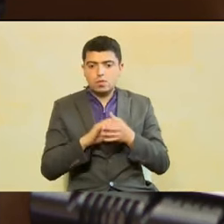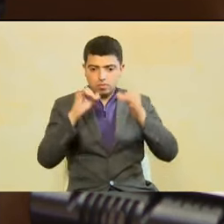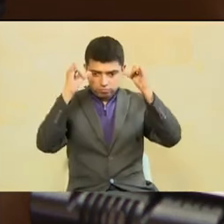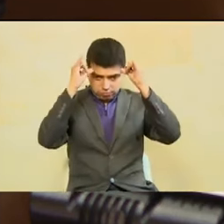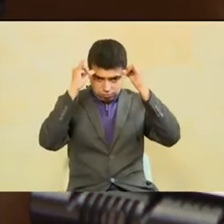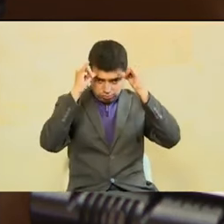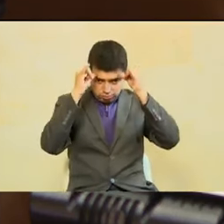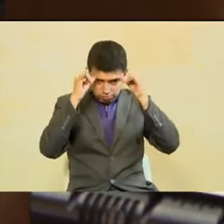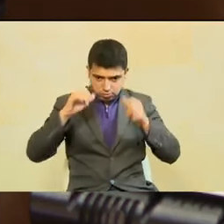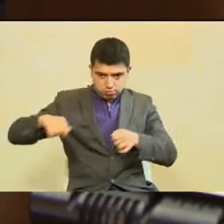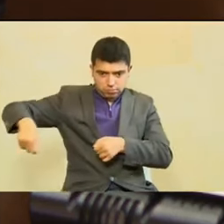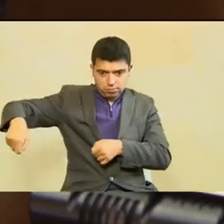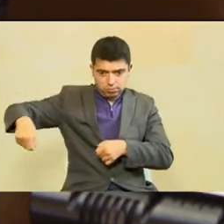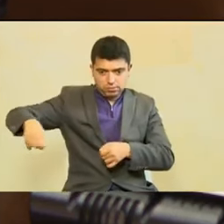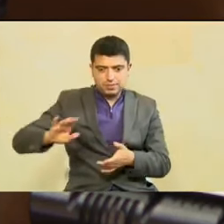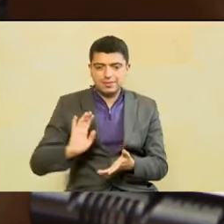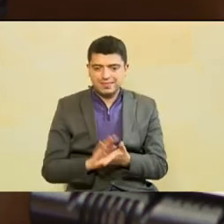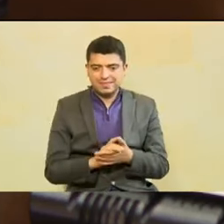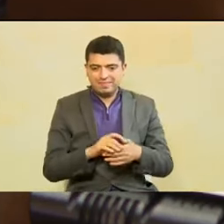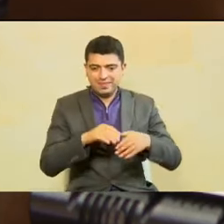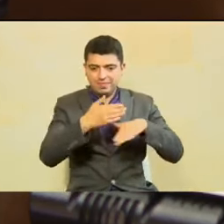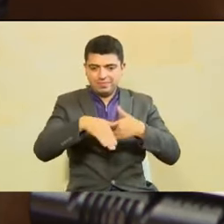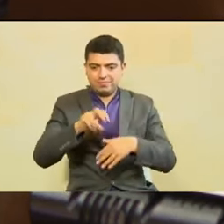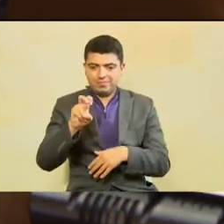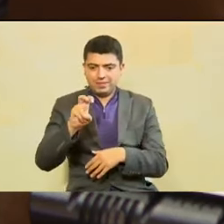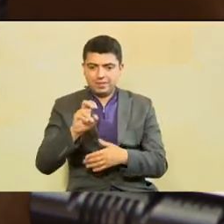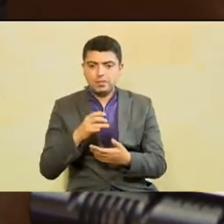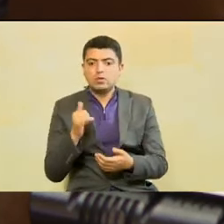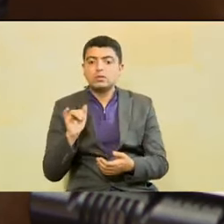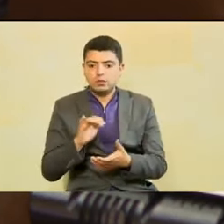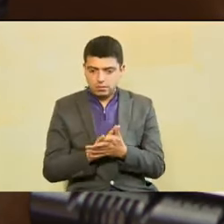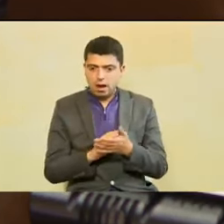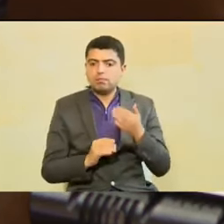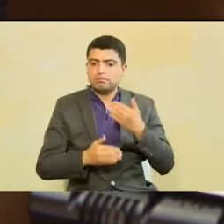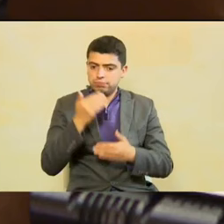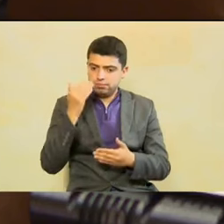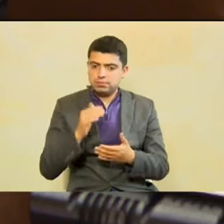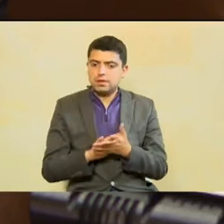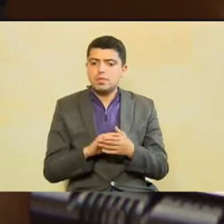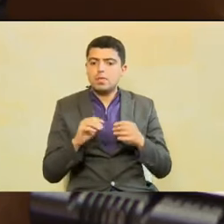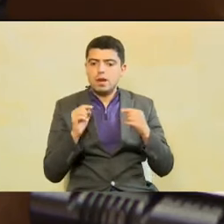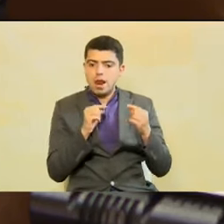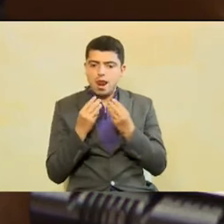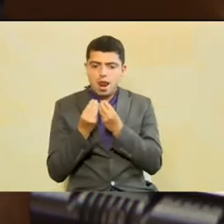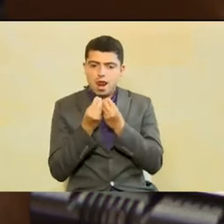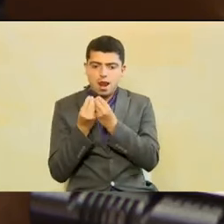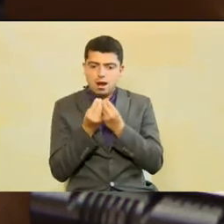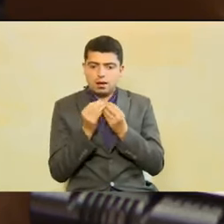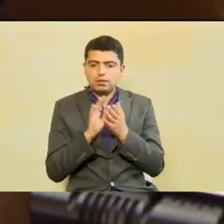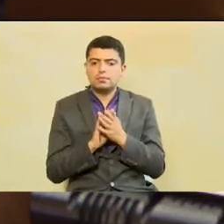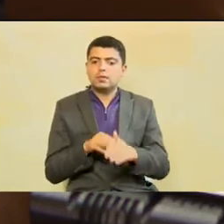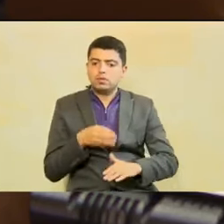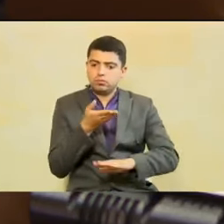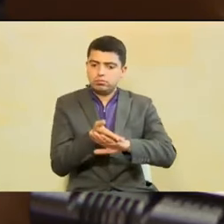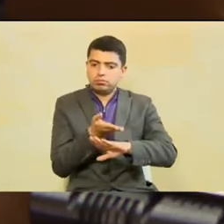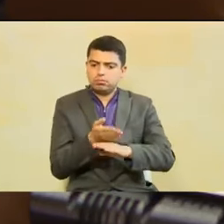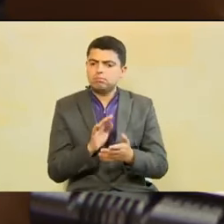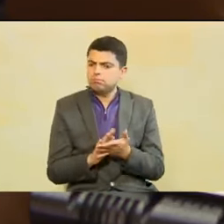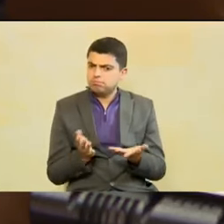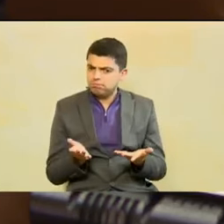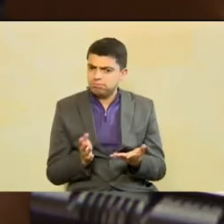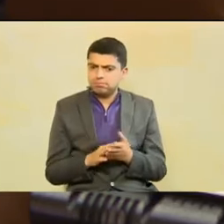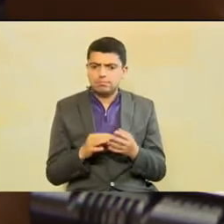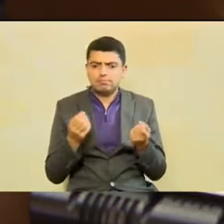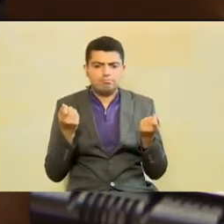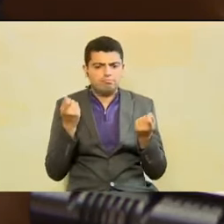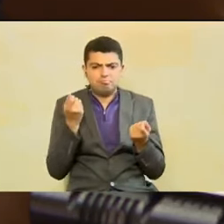tramitamos en la ley séptima ya se inició el debate ayer iniciamos el debate de la ponencia no entendemos Por qué hoy